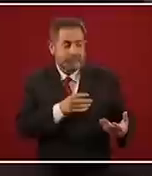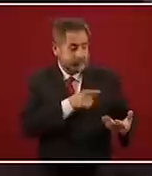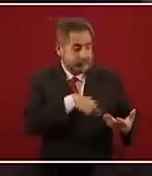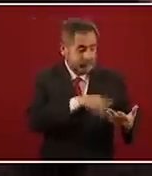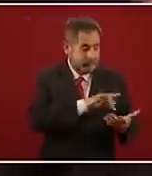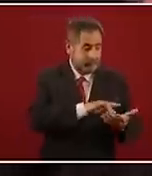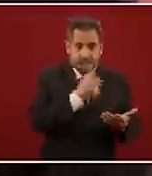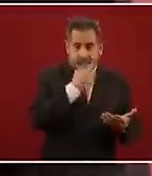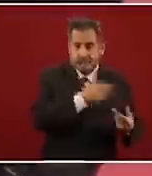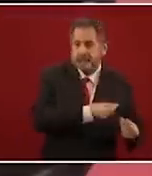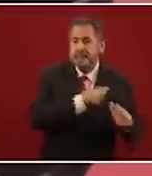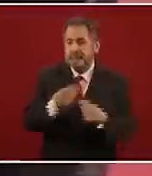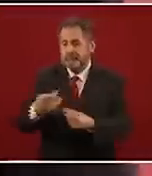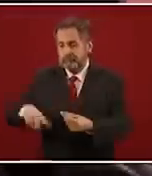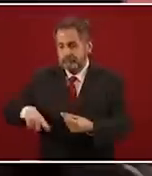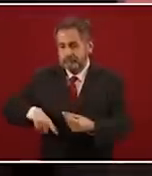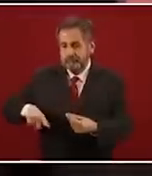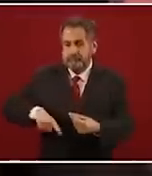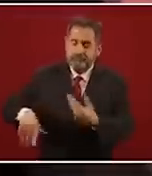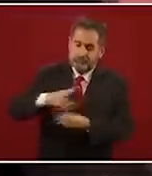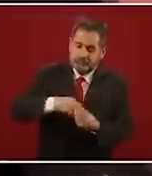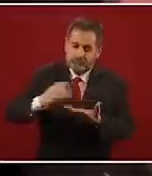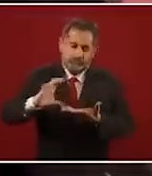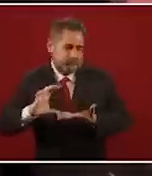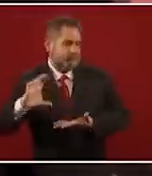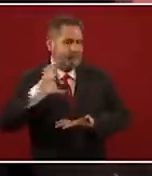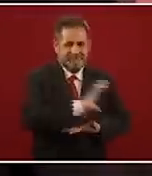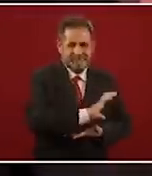gobierno de medicamentos.